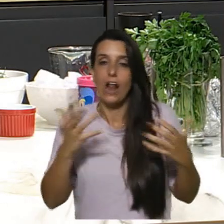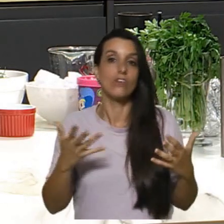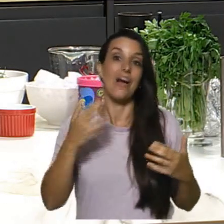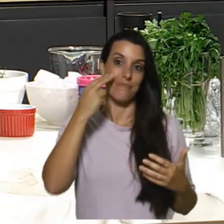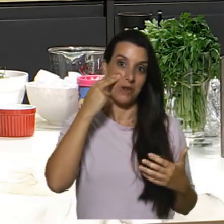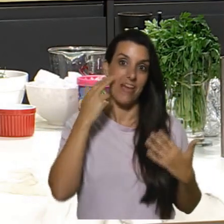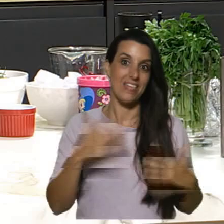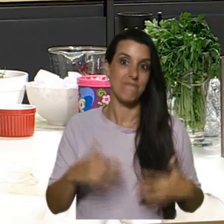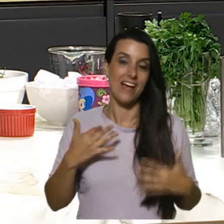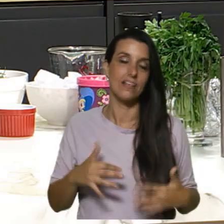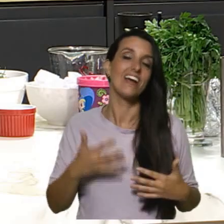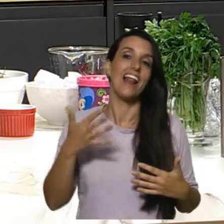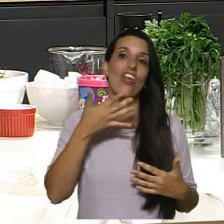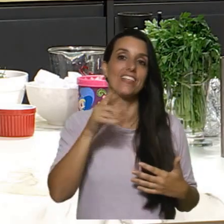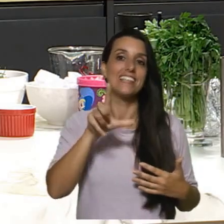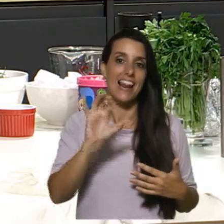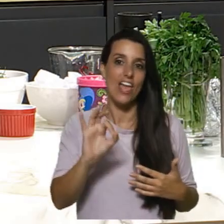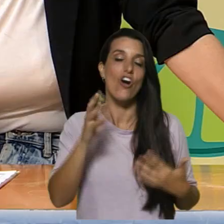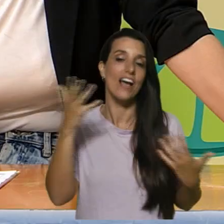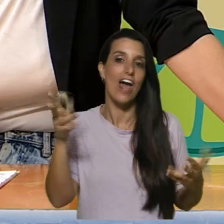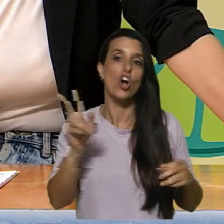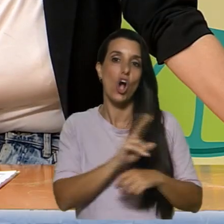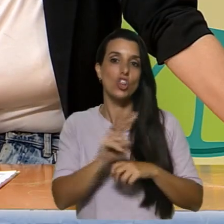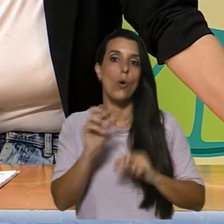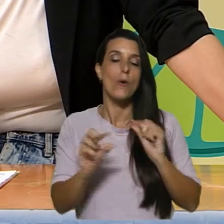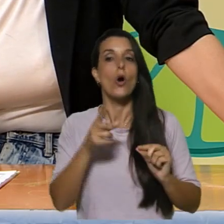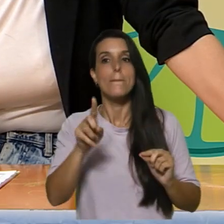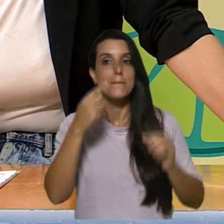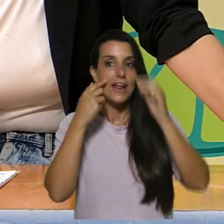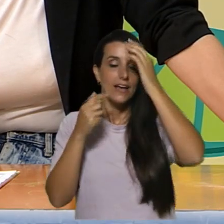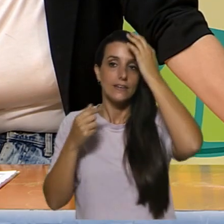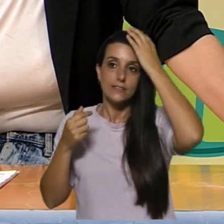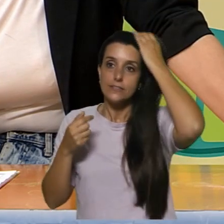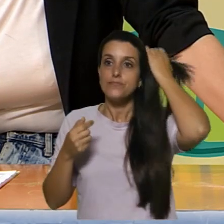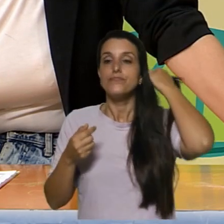va de mambo, a lo mejor. Es lo que dice Leo, ¿no? Y tener un cierto control. Claro, mira.